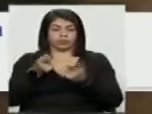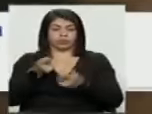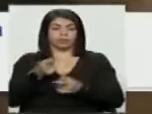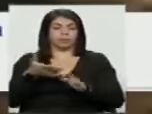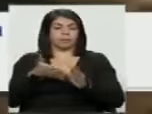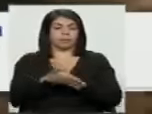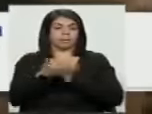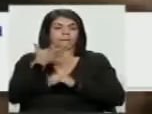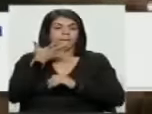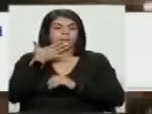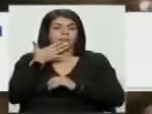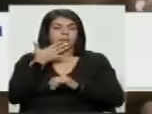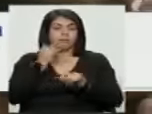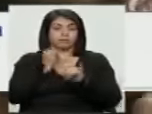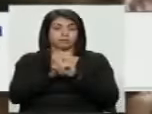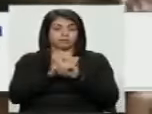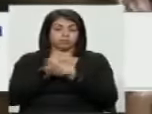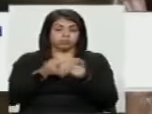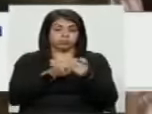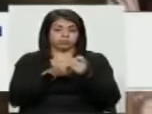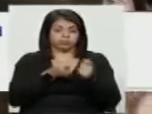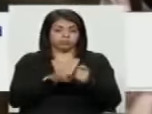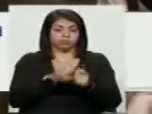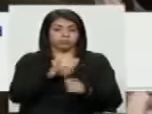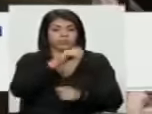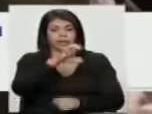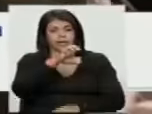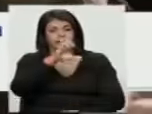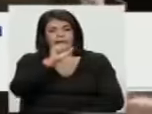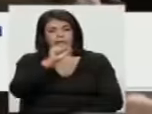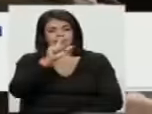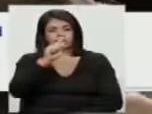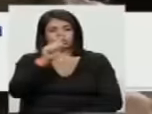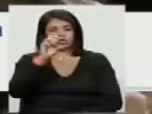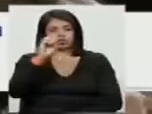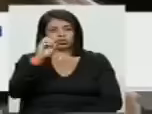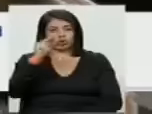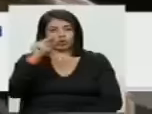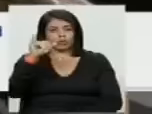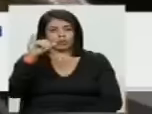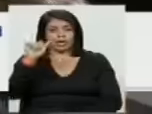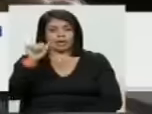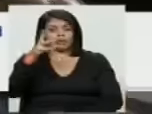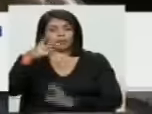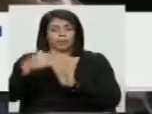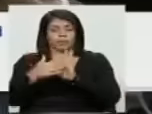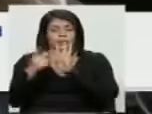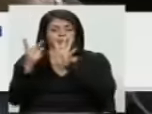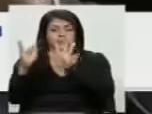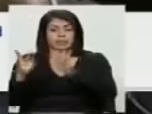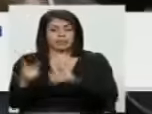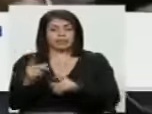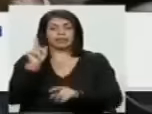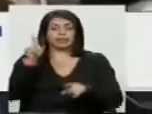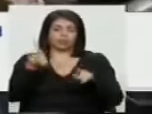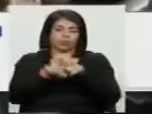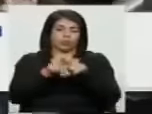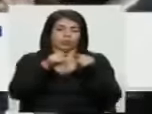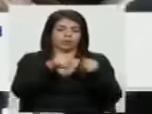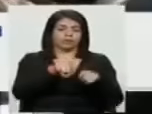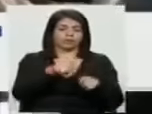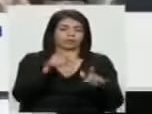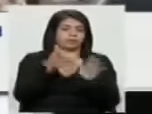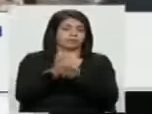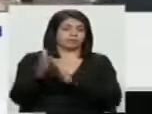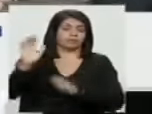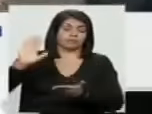como por ejemplo el ciberataque que recibió el Estado de Estonia en 2007, es paradigmático, en el cual